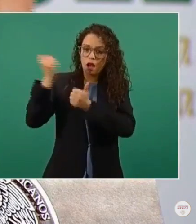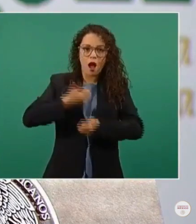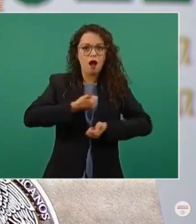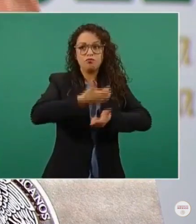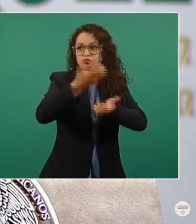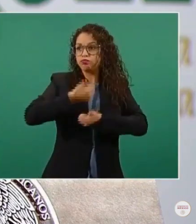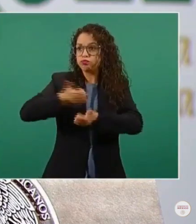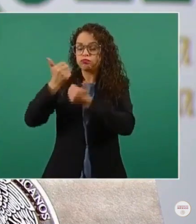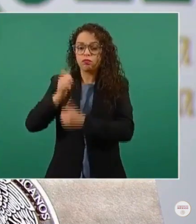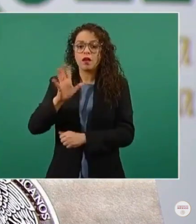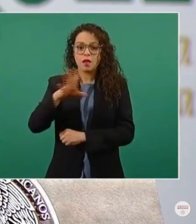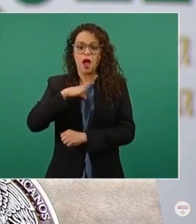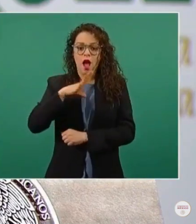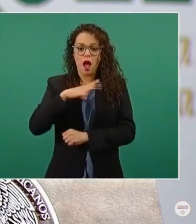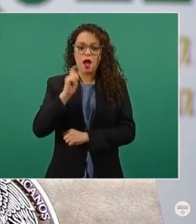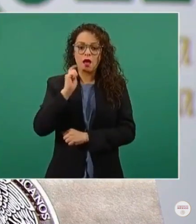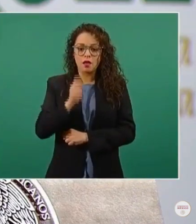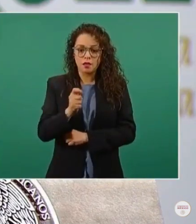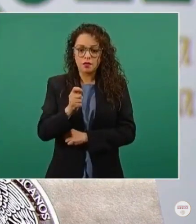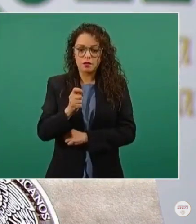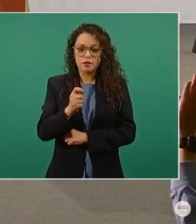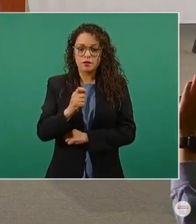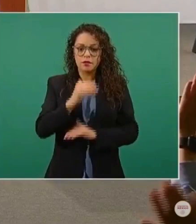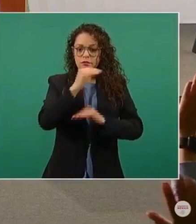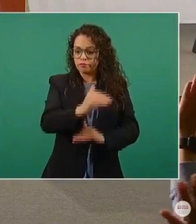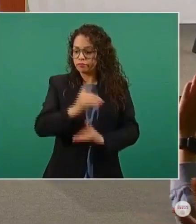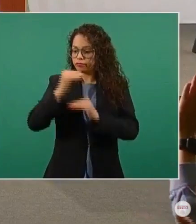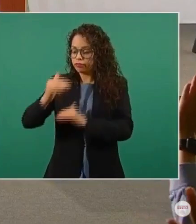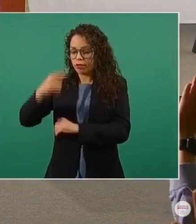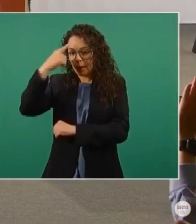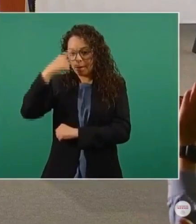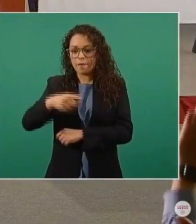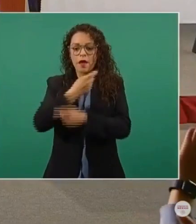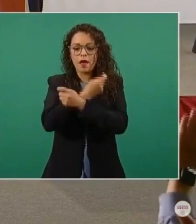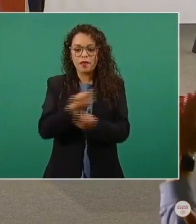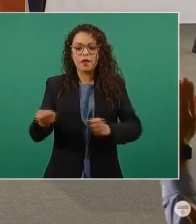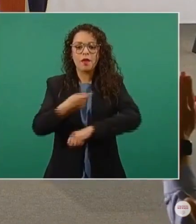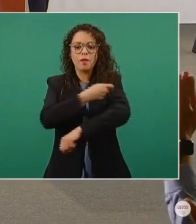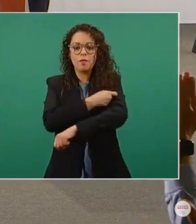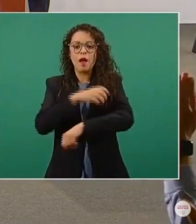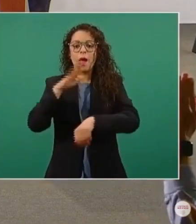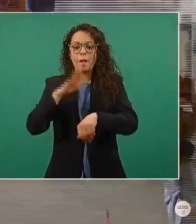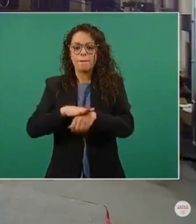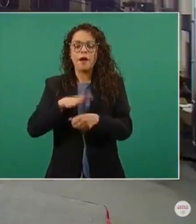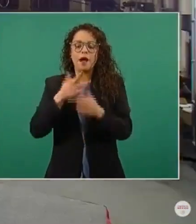tener bloques de vacunación más amplios. Esto es todo, presidente.